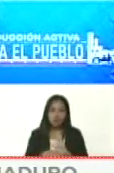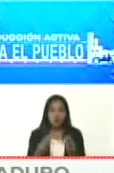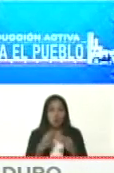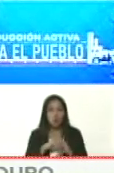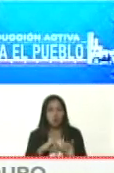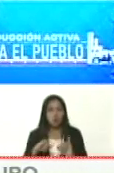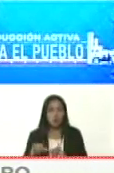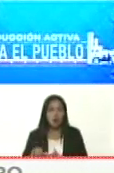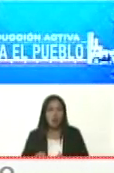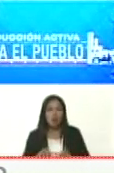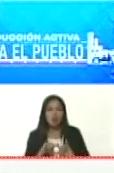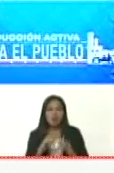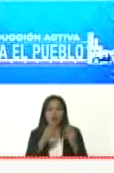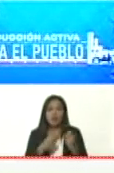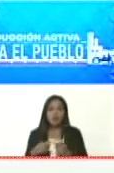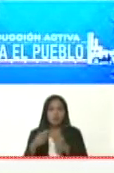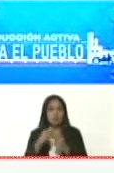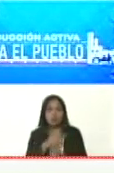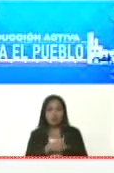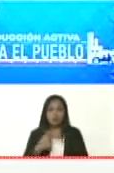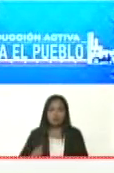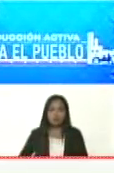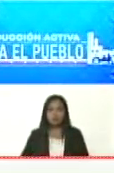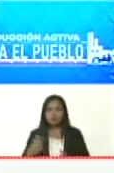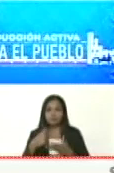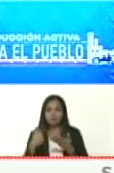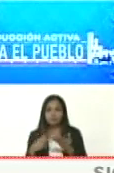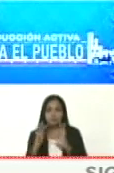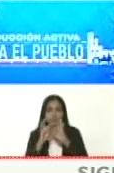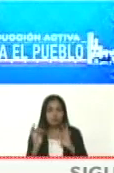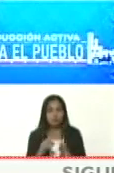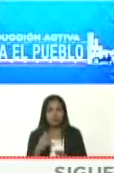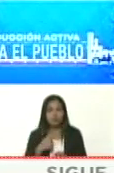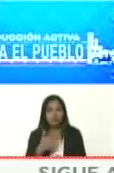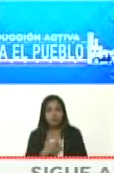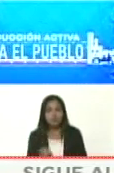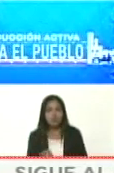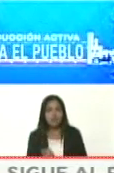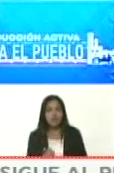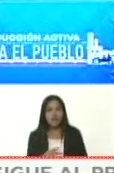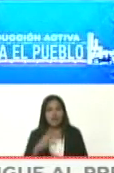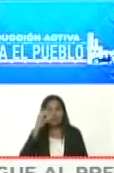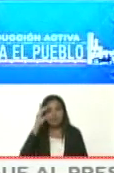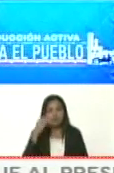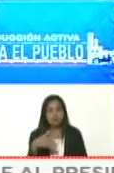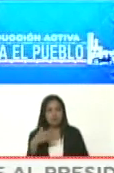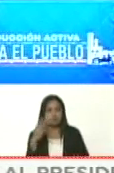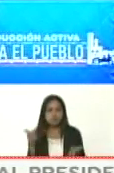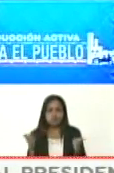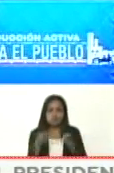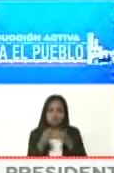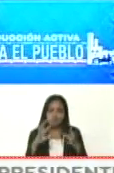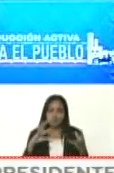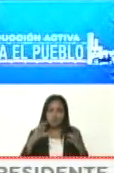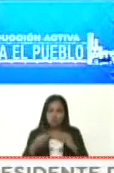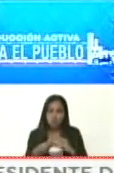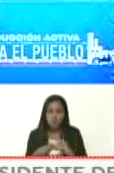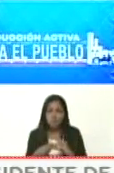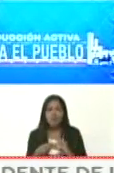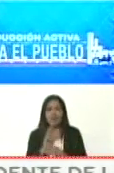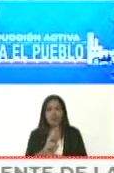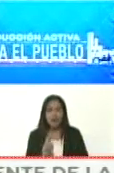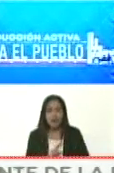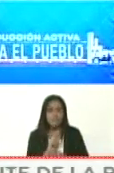acuerdos económicos con China y de todo tipo. Yo quisiera que la compañera Delcy le hiciera un resumen en